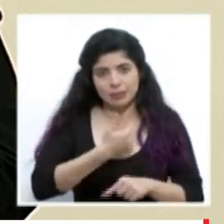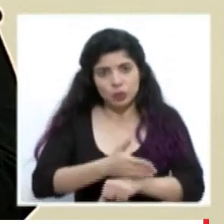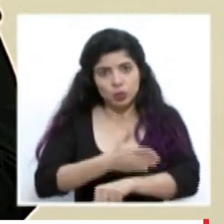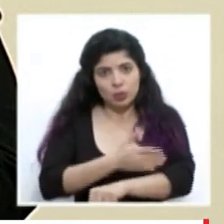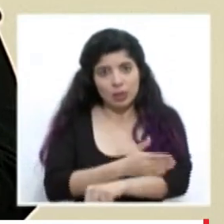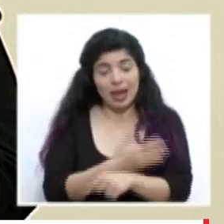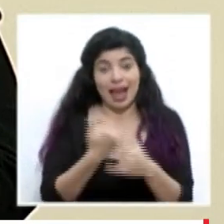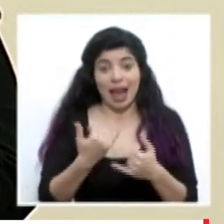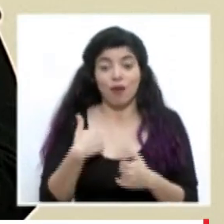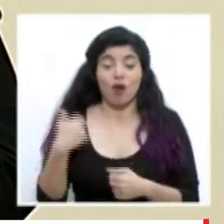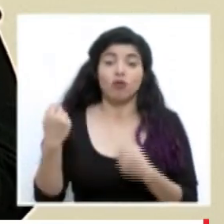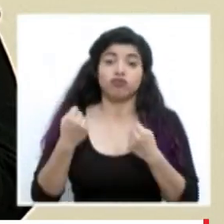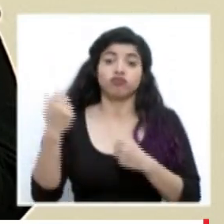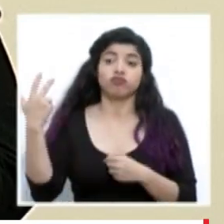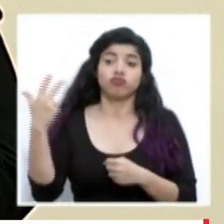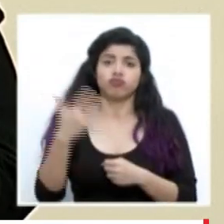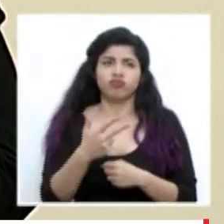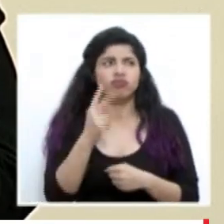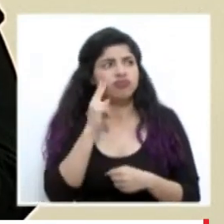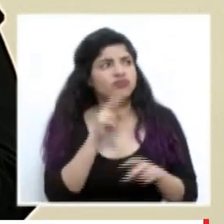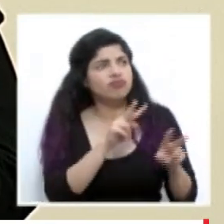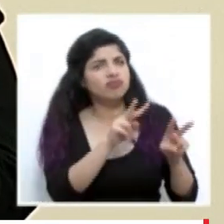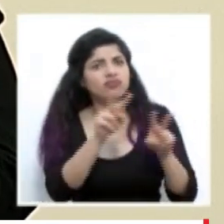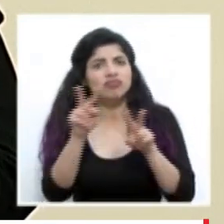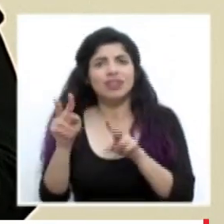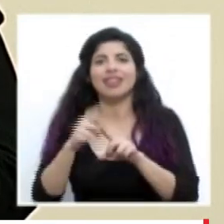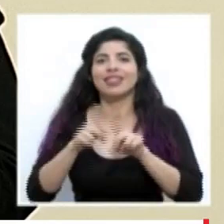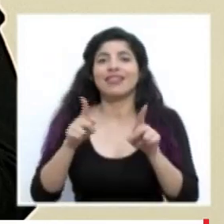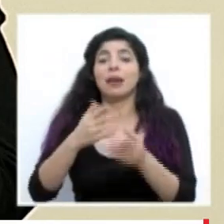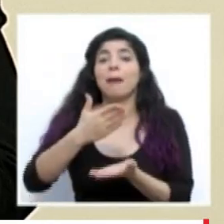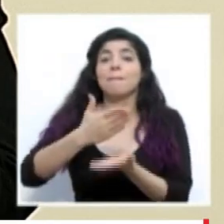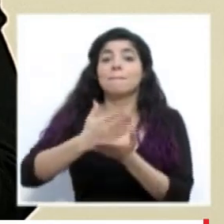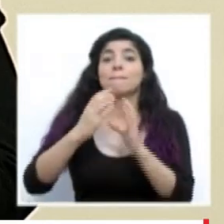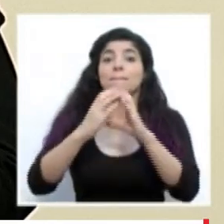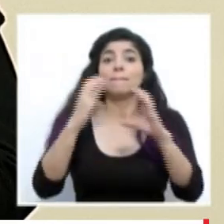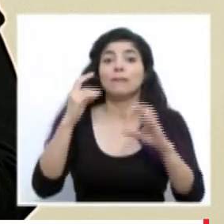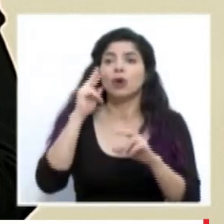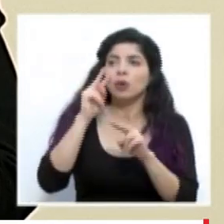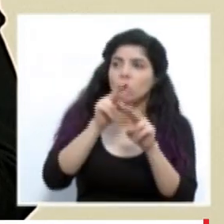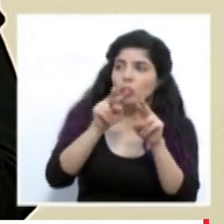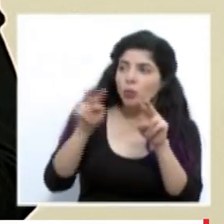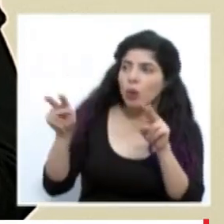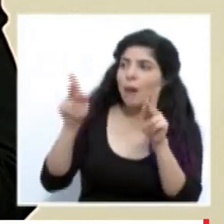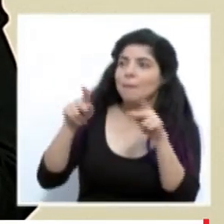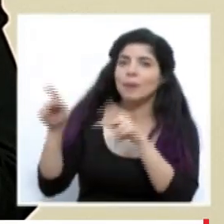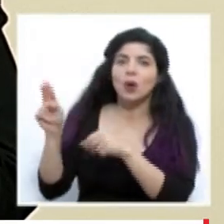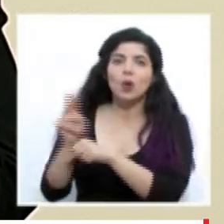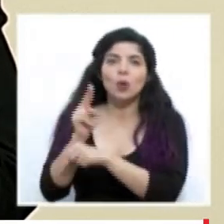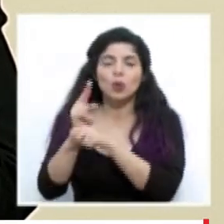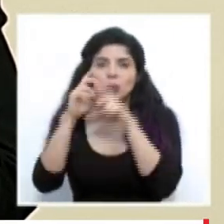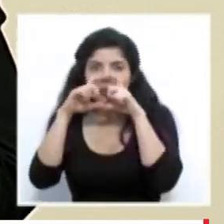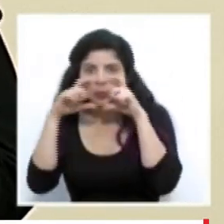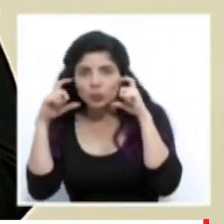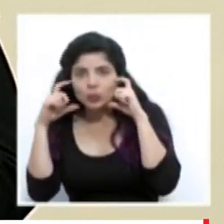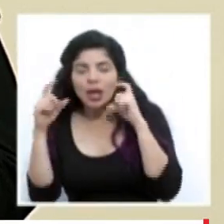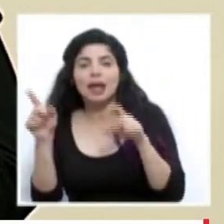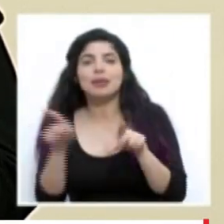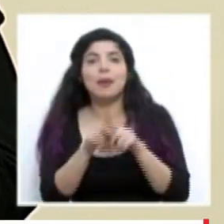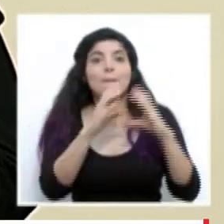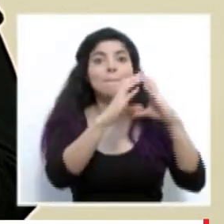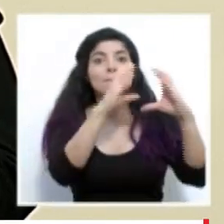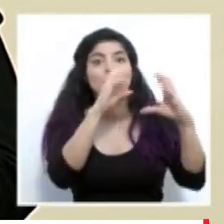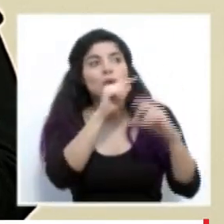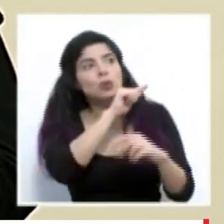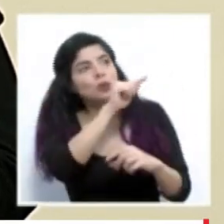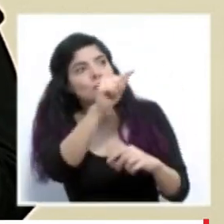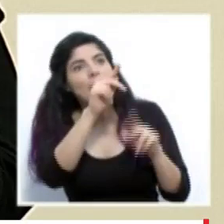Ahora cuando veníamos para acá, uno nota la diferencia, en las paradas de buses se ve la gente utilizando la mascarilla, también se ve en los buses la